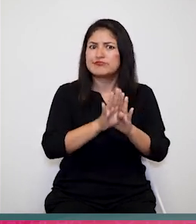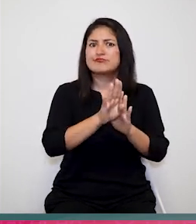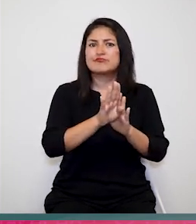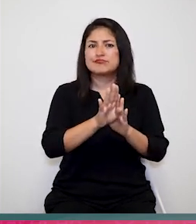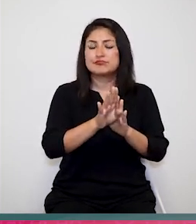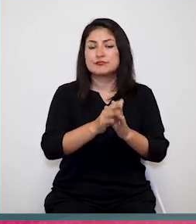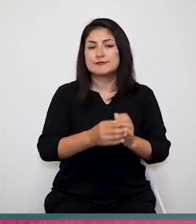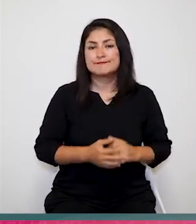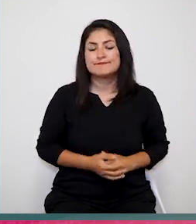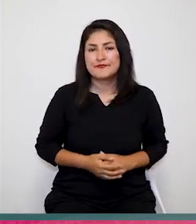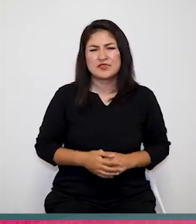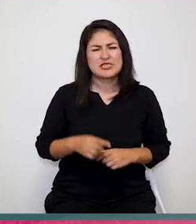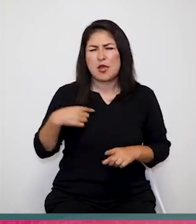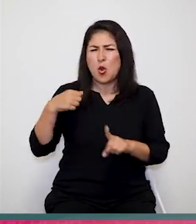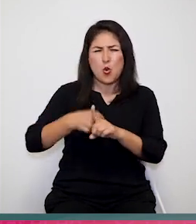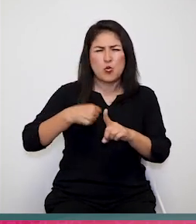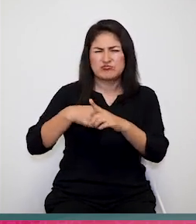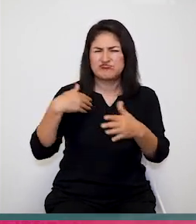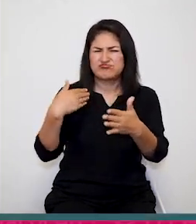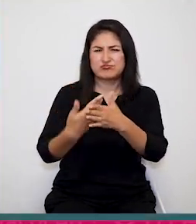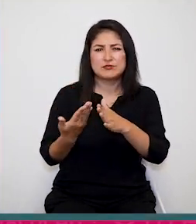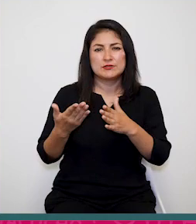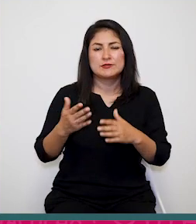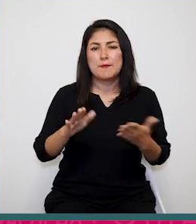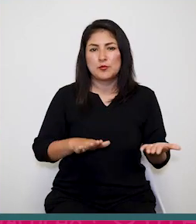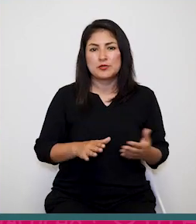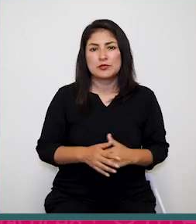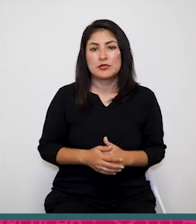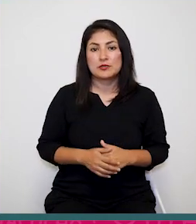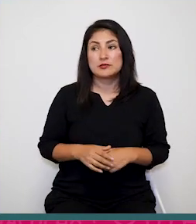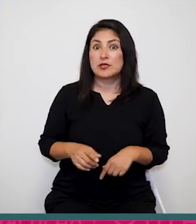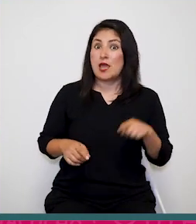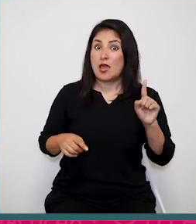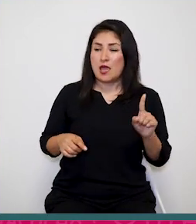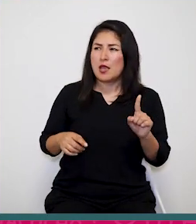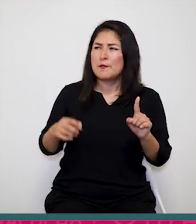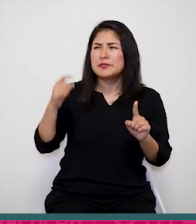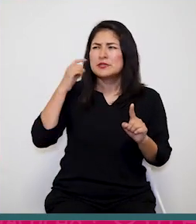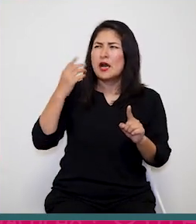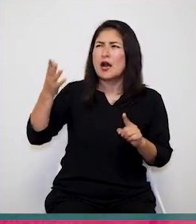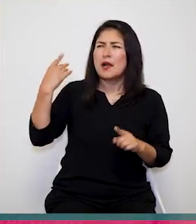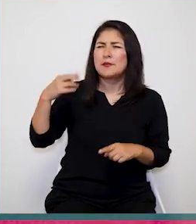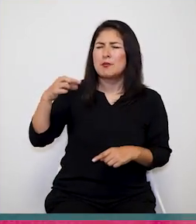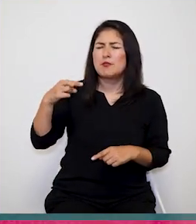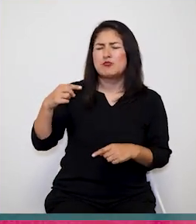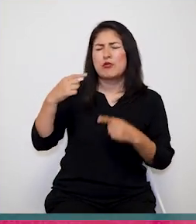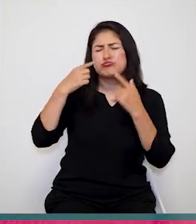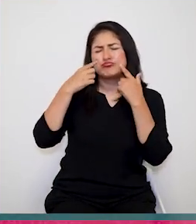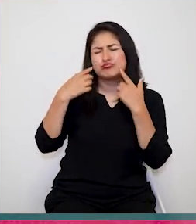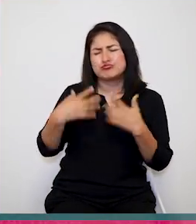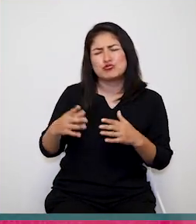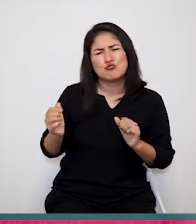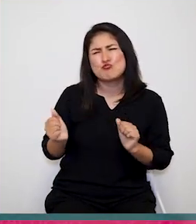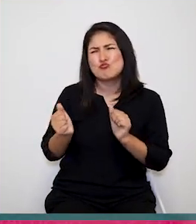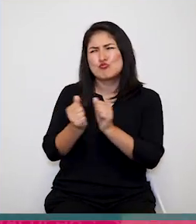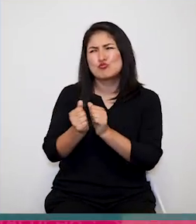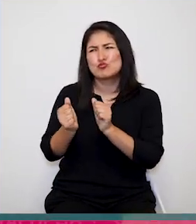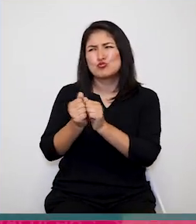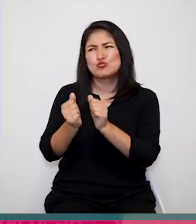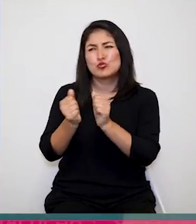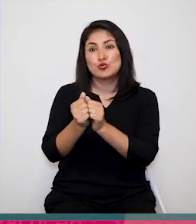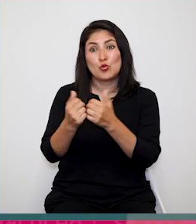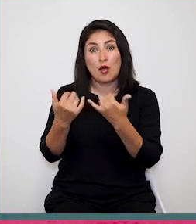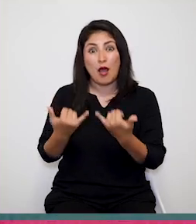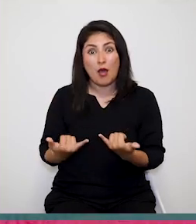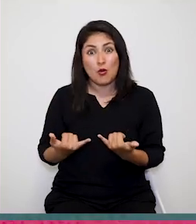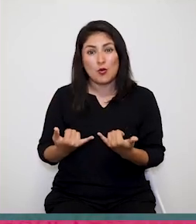tiene que ser así. Tiene que luchar hasta el fin. Jaime recuerda con admiración a su padre, a quien acompañó siempre y por quien